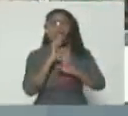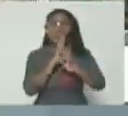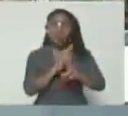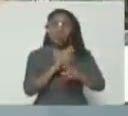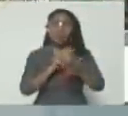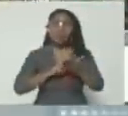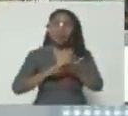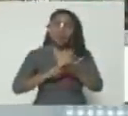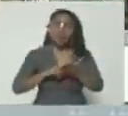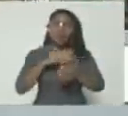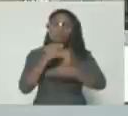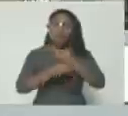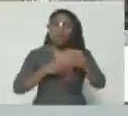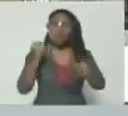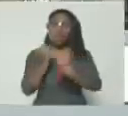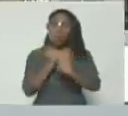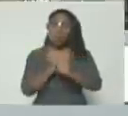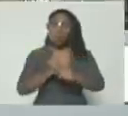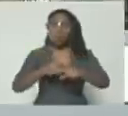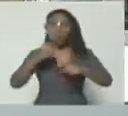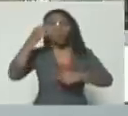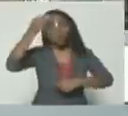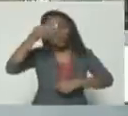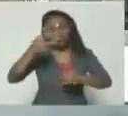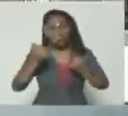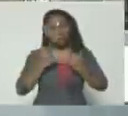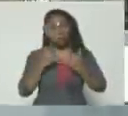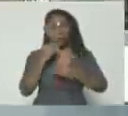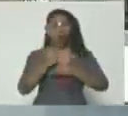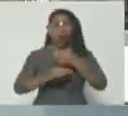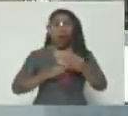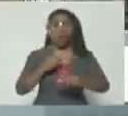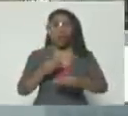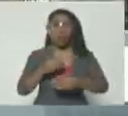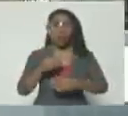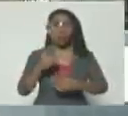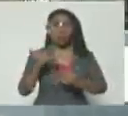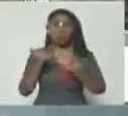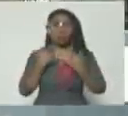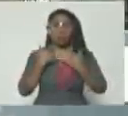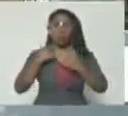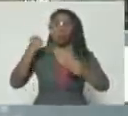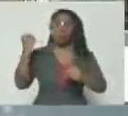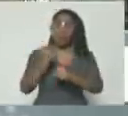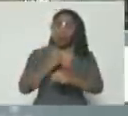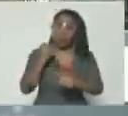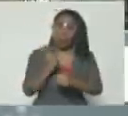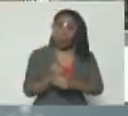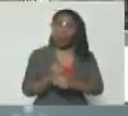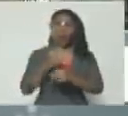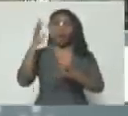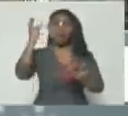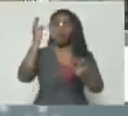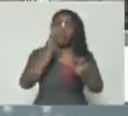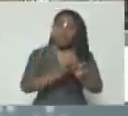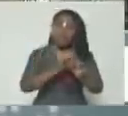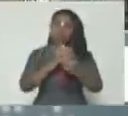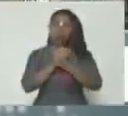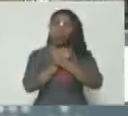trabajo, cuando uno cree en lo que hace, cuando uno trabaja con buena fe, con